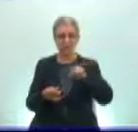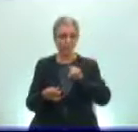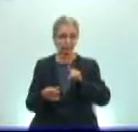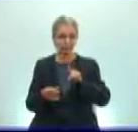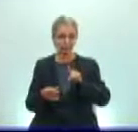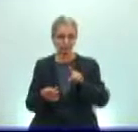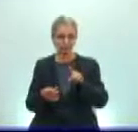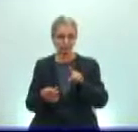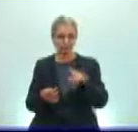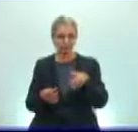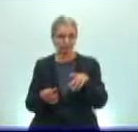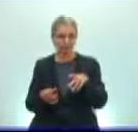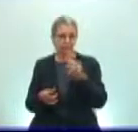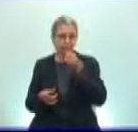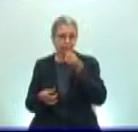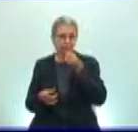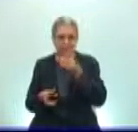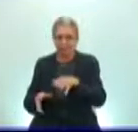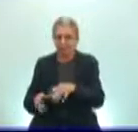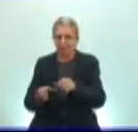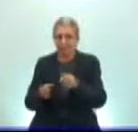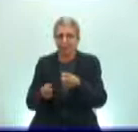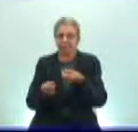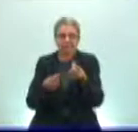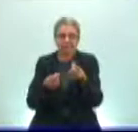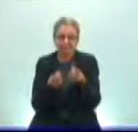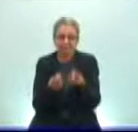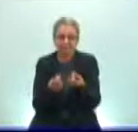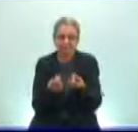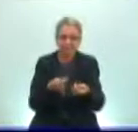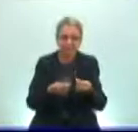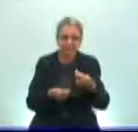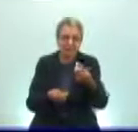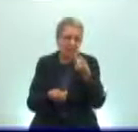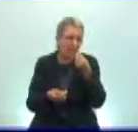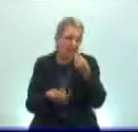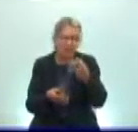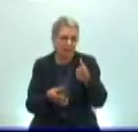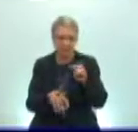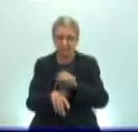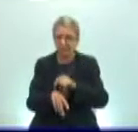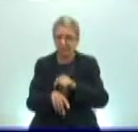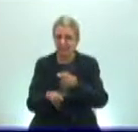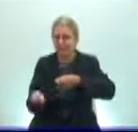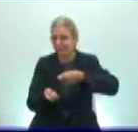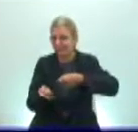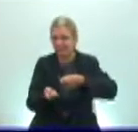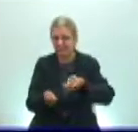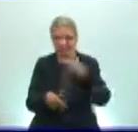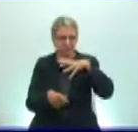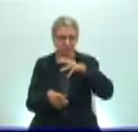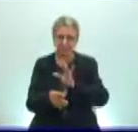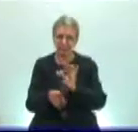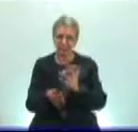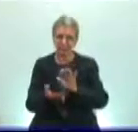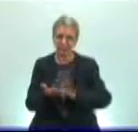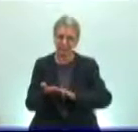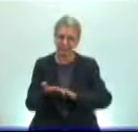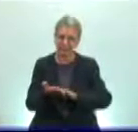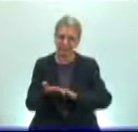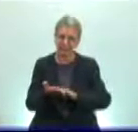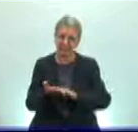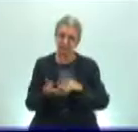producciones necesarias, pero también podemos afirmar que en ese periodo también